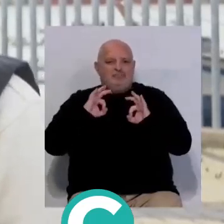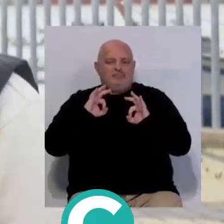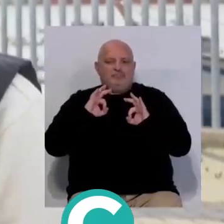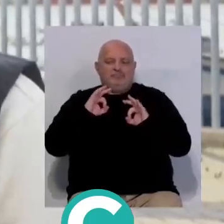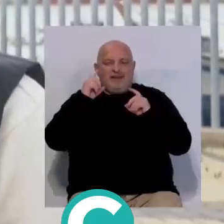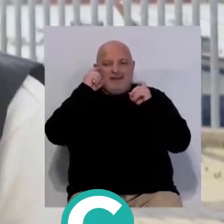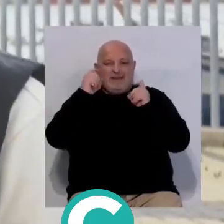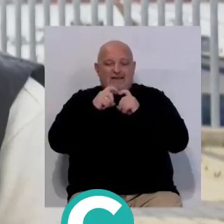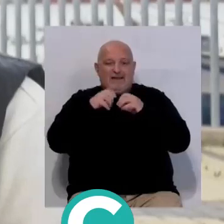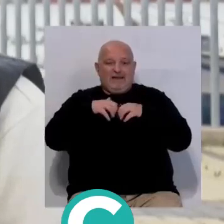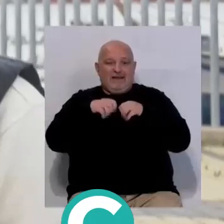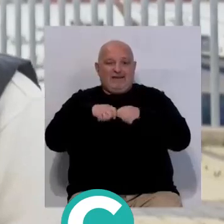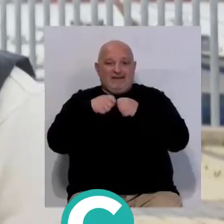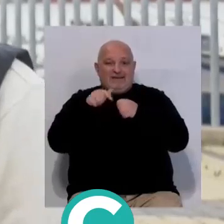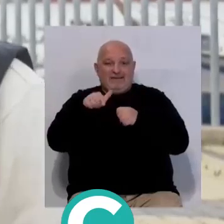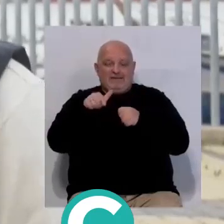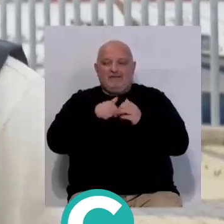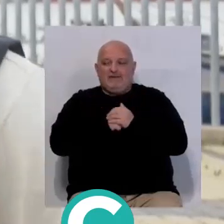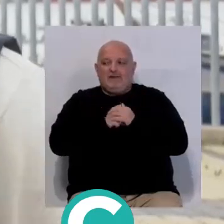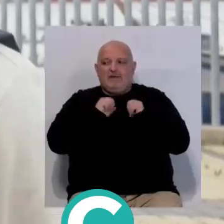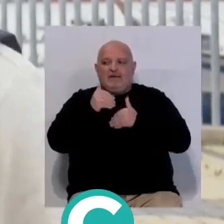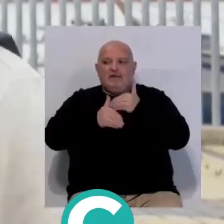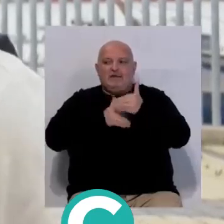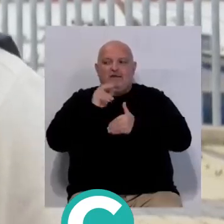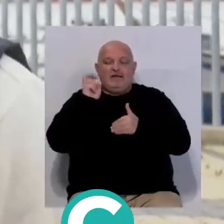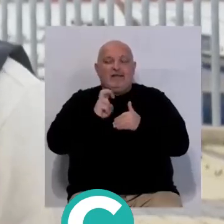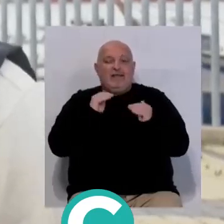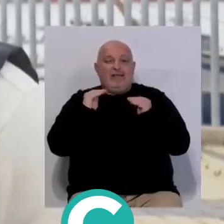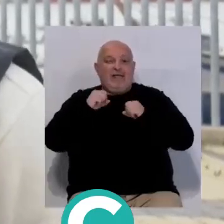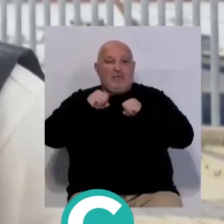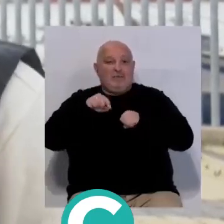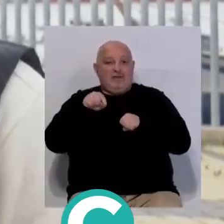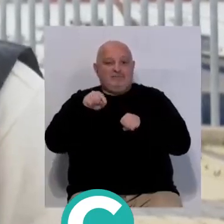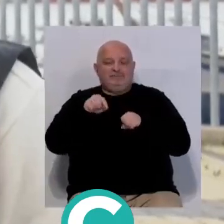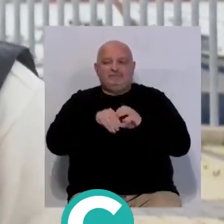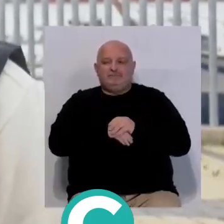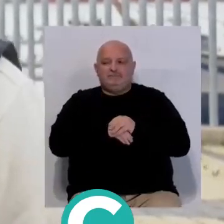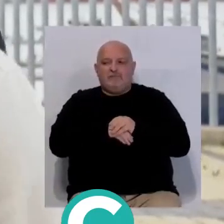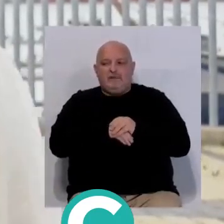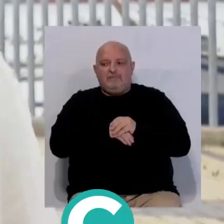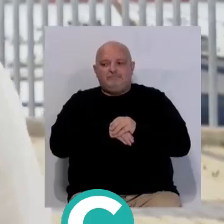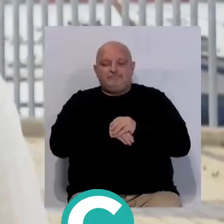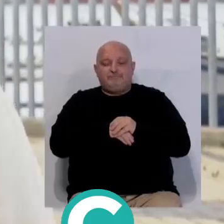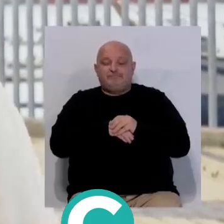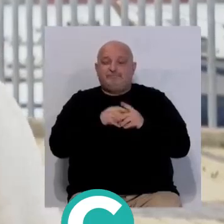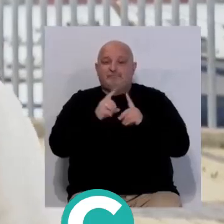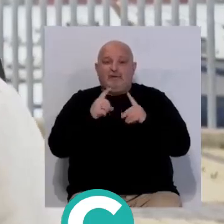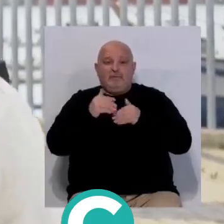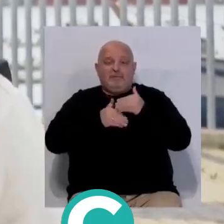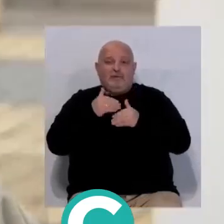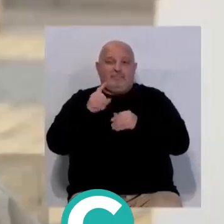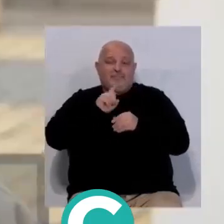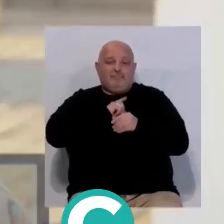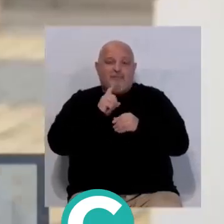enfermedad neurodegenerativa que empieza a avanzar en la etapa adulta y el tiempo corre en nuestra